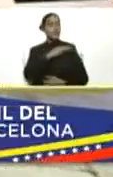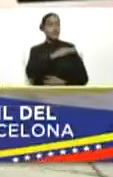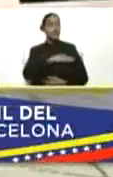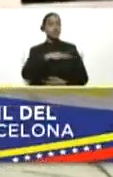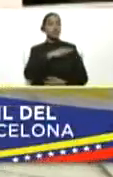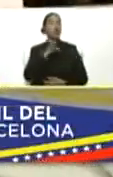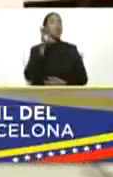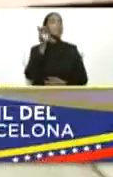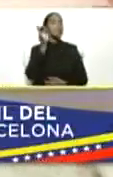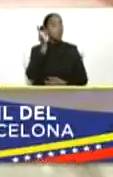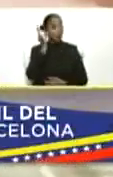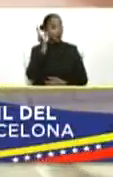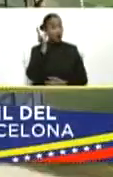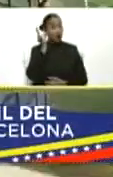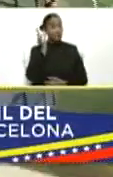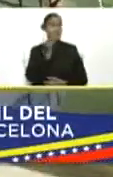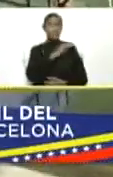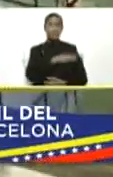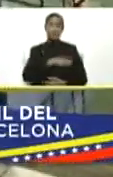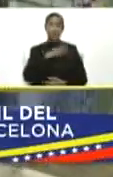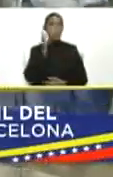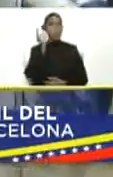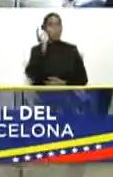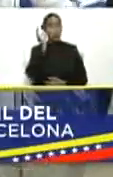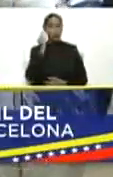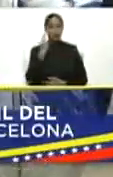mujer, mujer, mujer, aquí estamos, ¿ves?